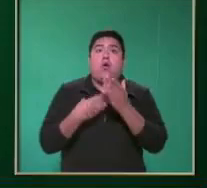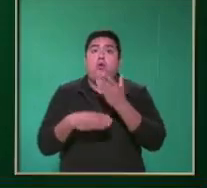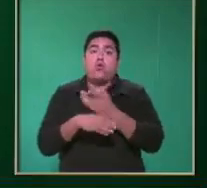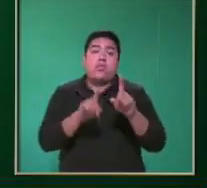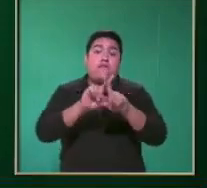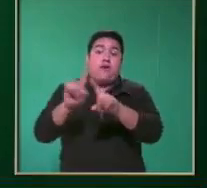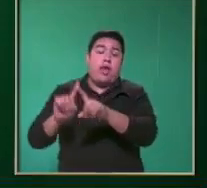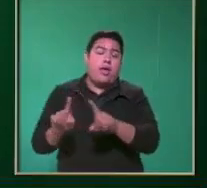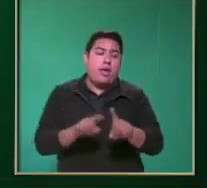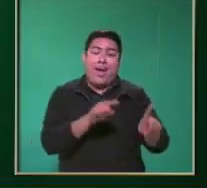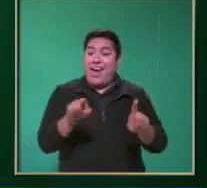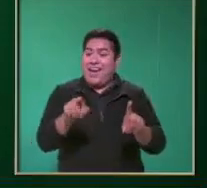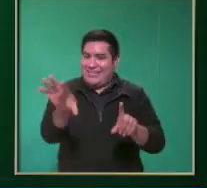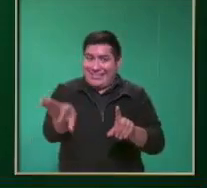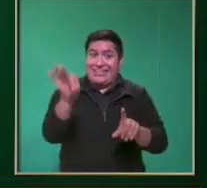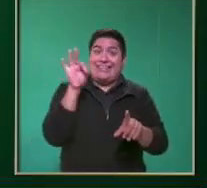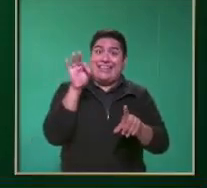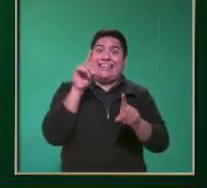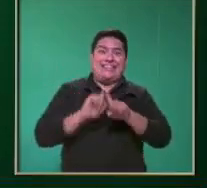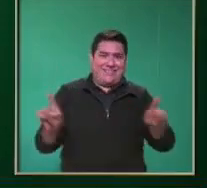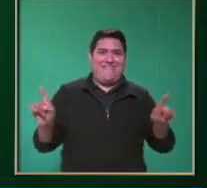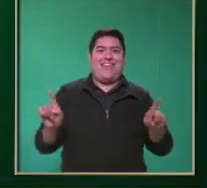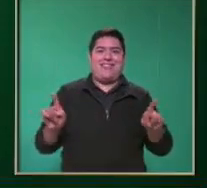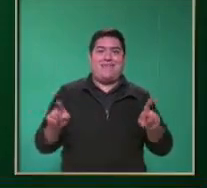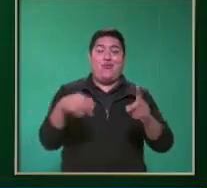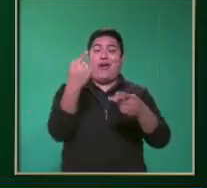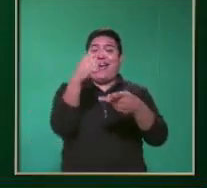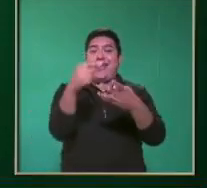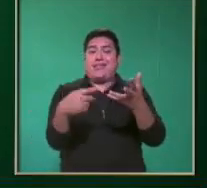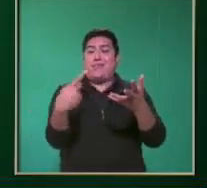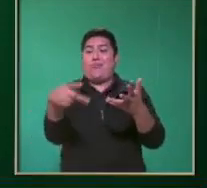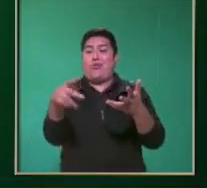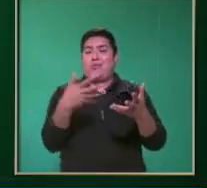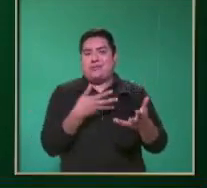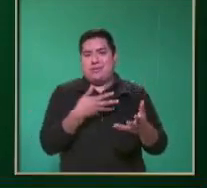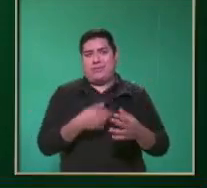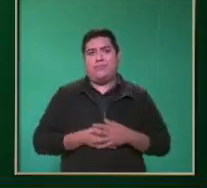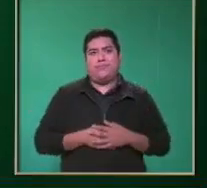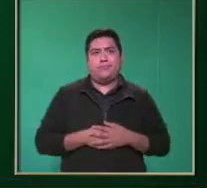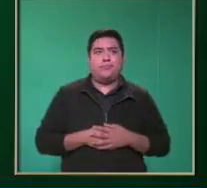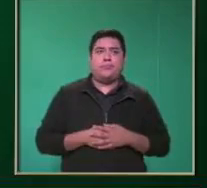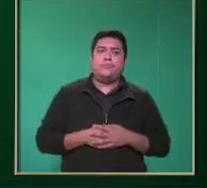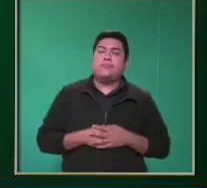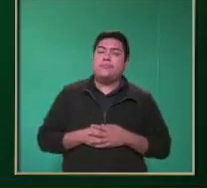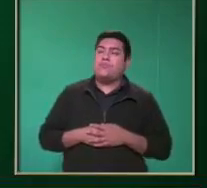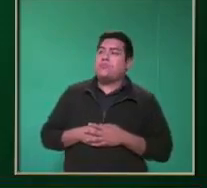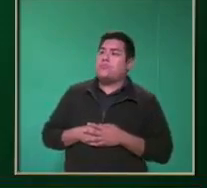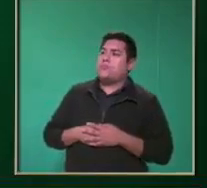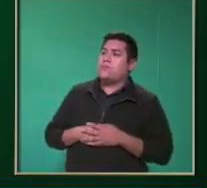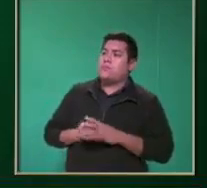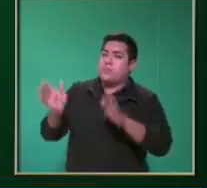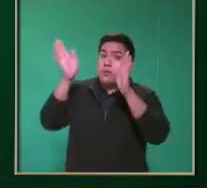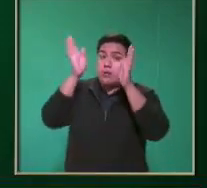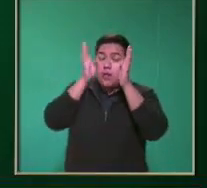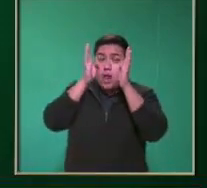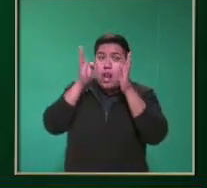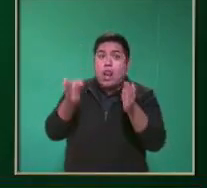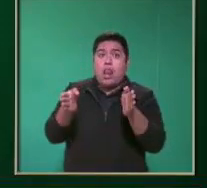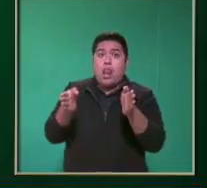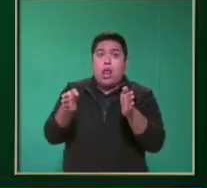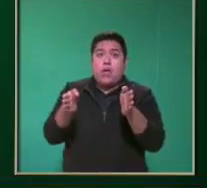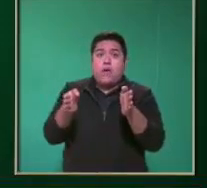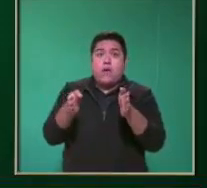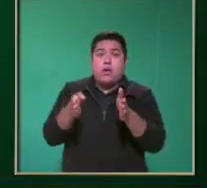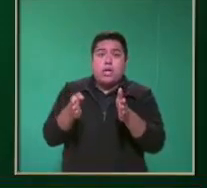entre varias por una serie de características propias. Por eso te decía que el énfasis de hoy tiene que ver